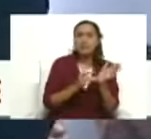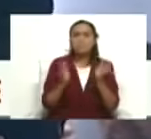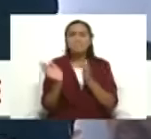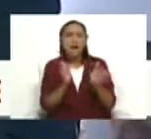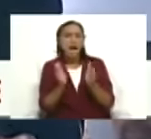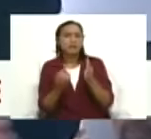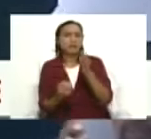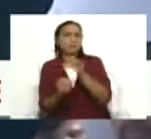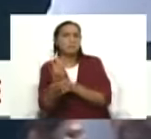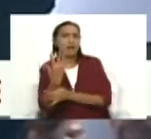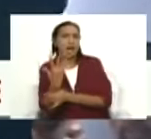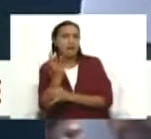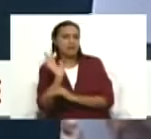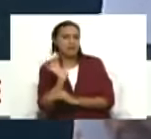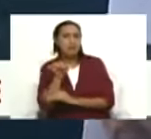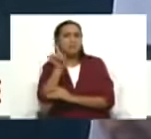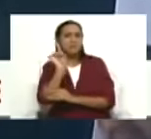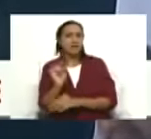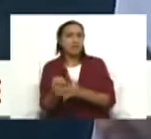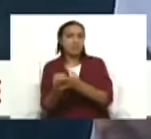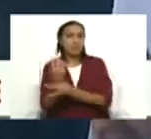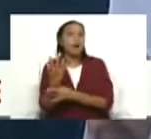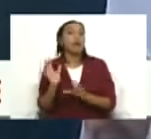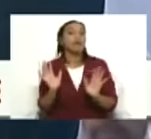mayo, aunque creo que cae miércoles.